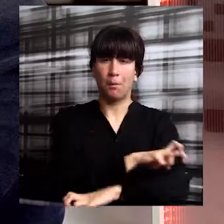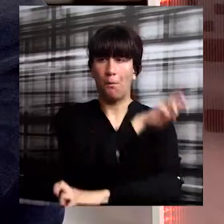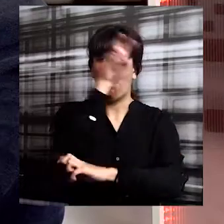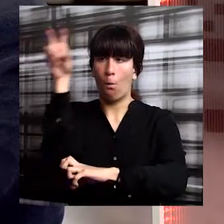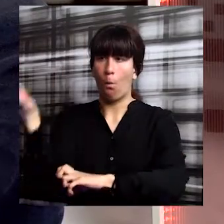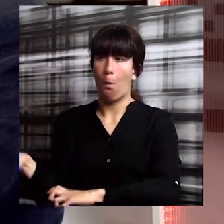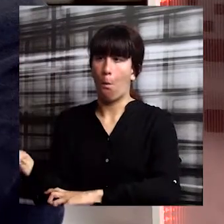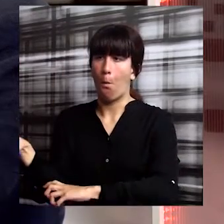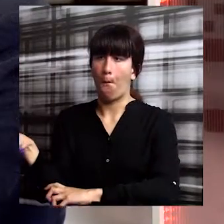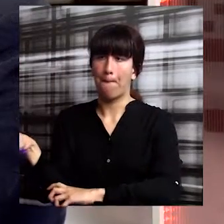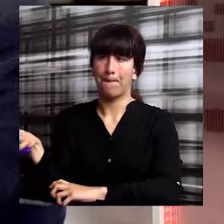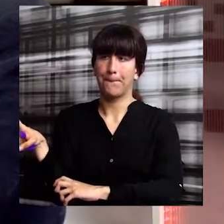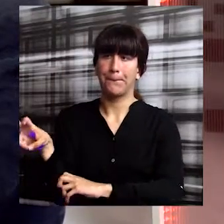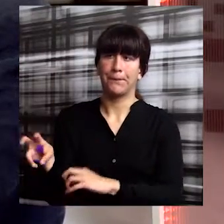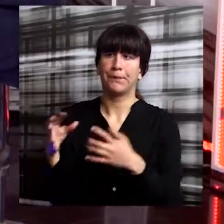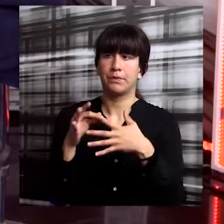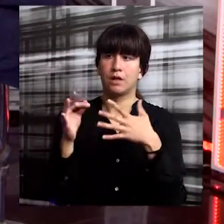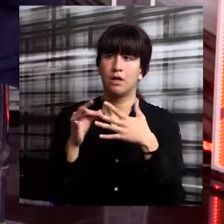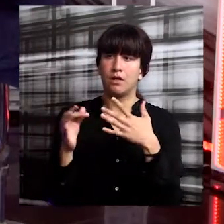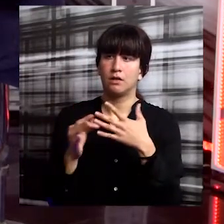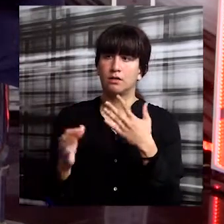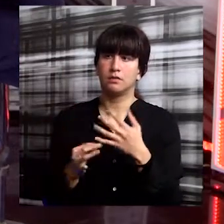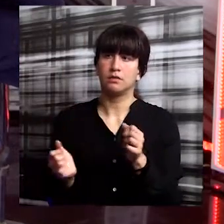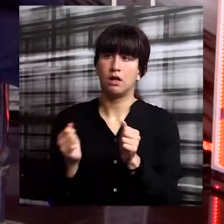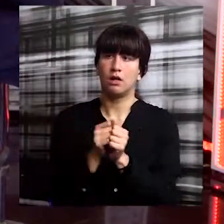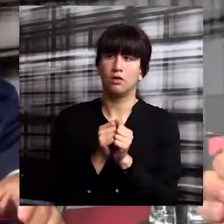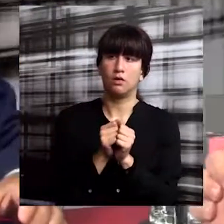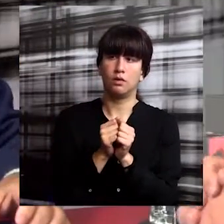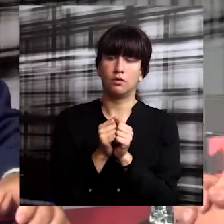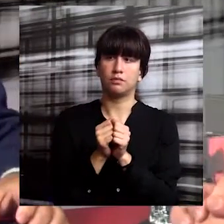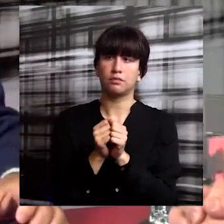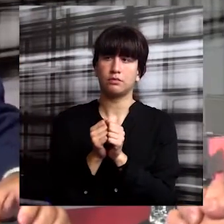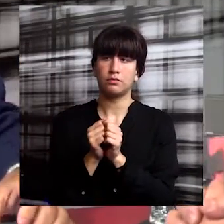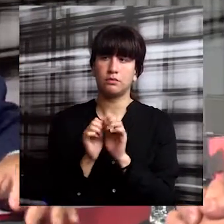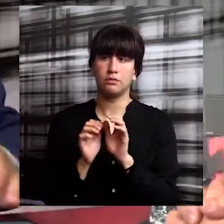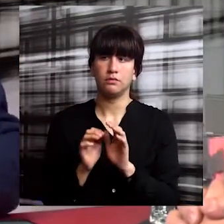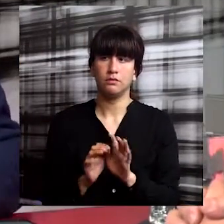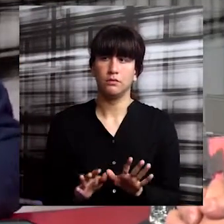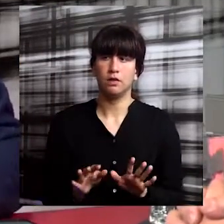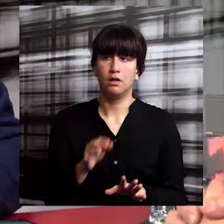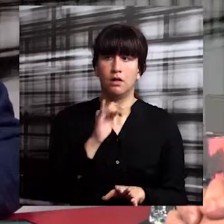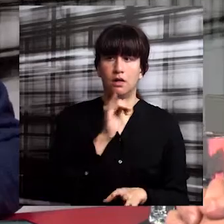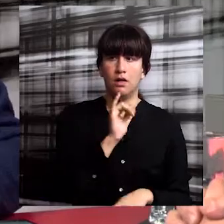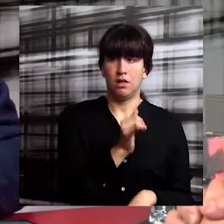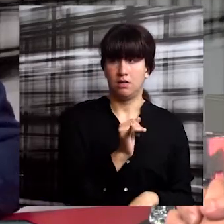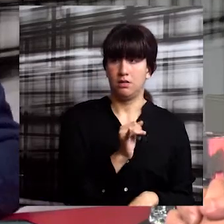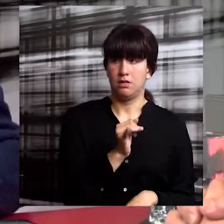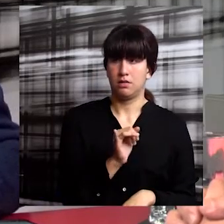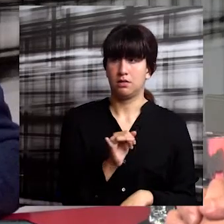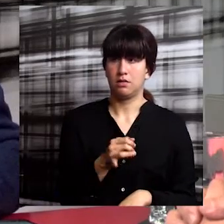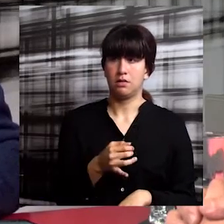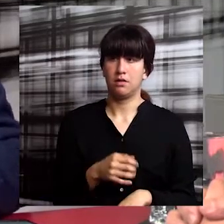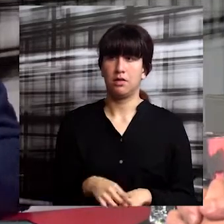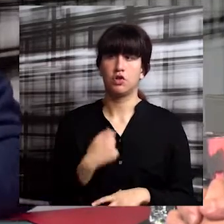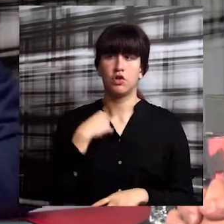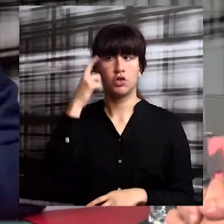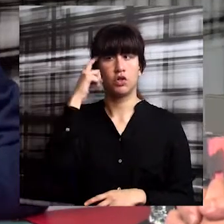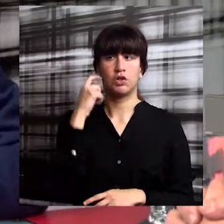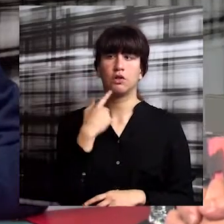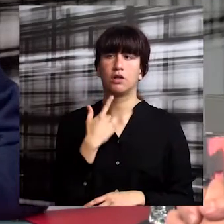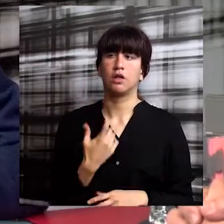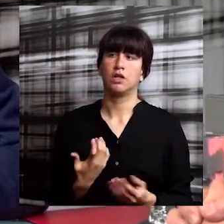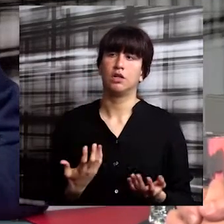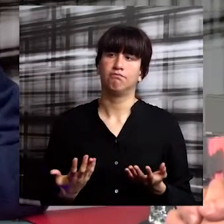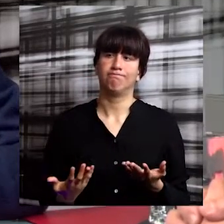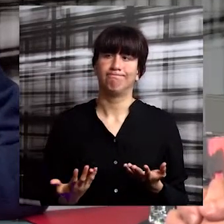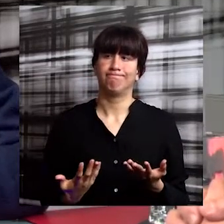caracterizado por boicotear y echar abajo todos los proyectos portuarios. Sí, mira, a mí me gustaría yo creo que Charps, el